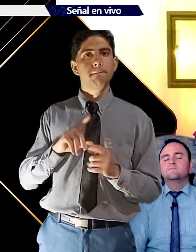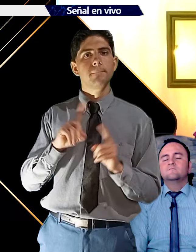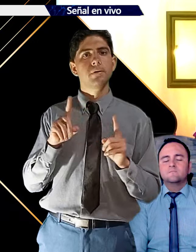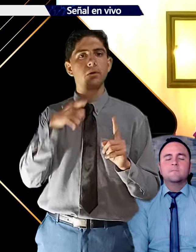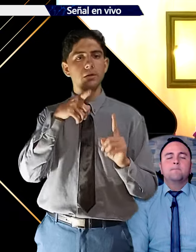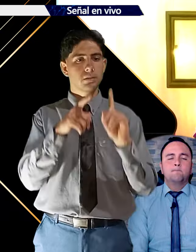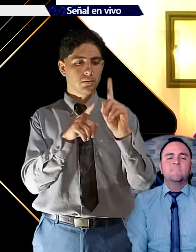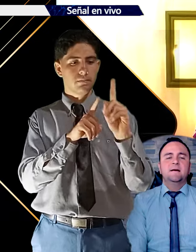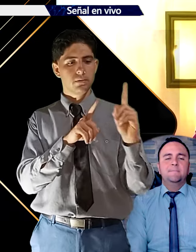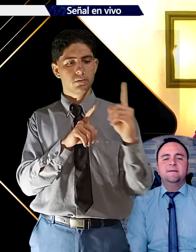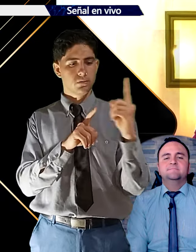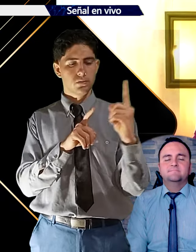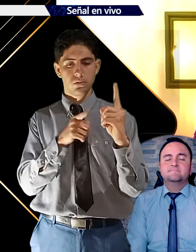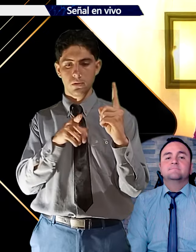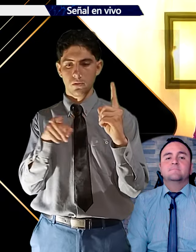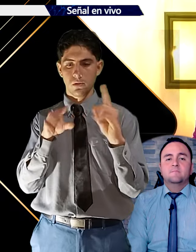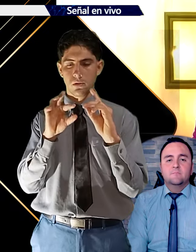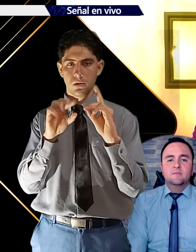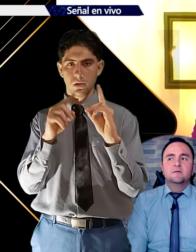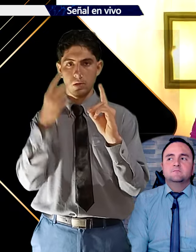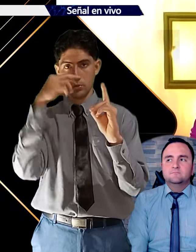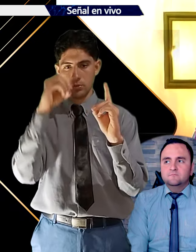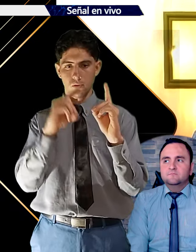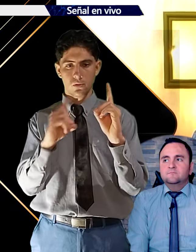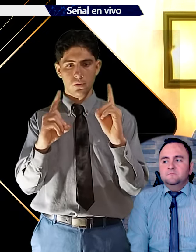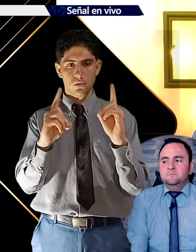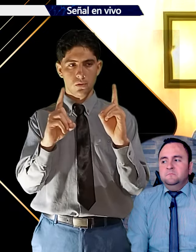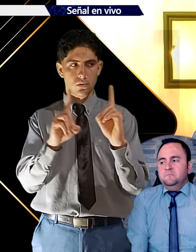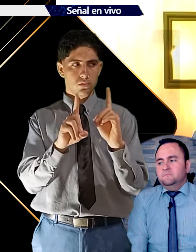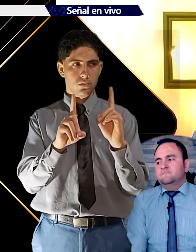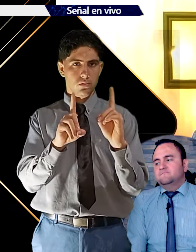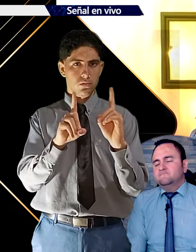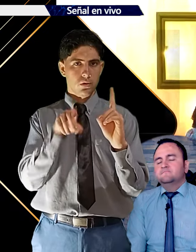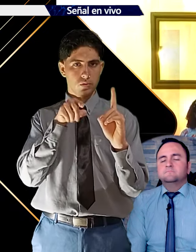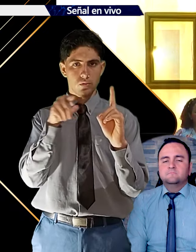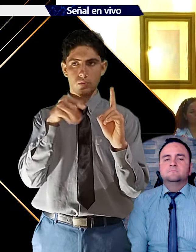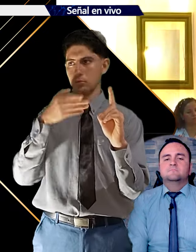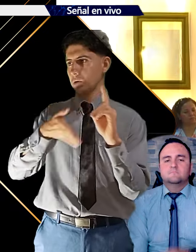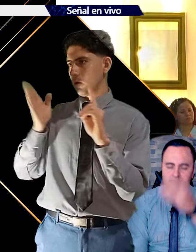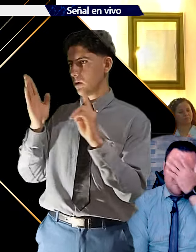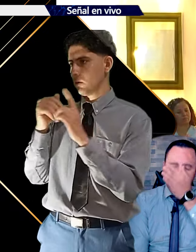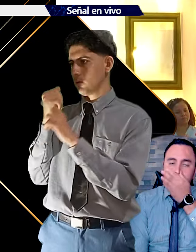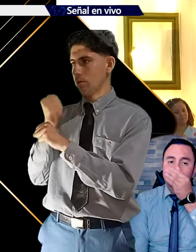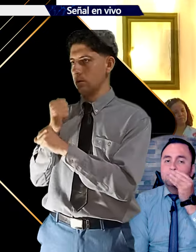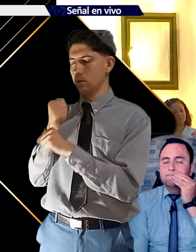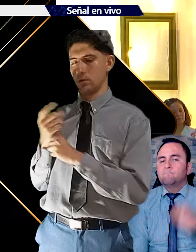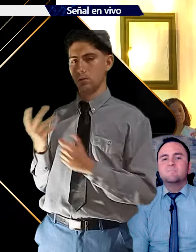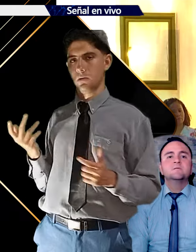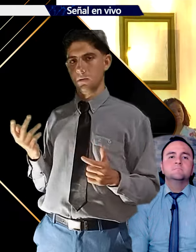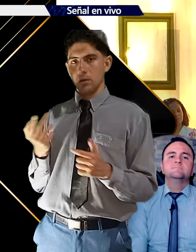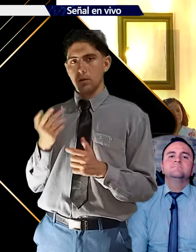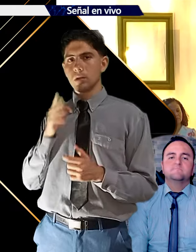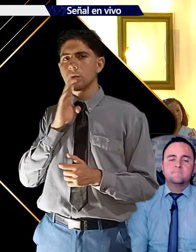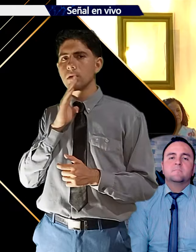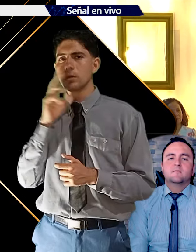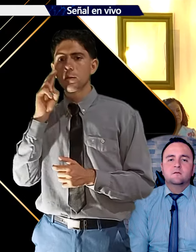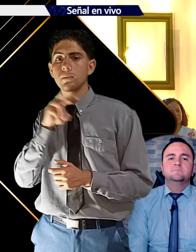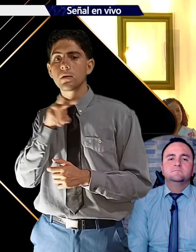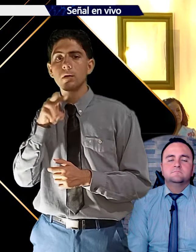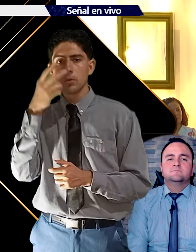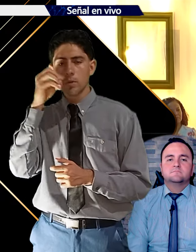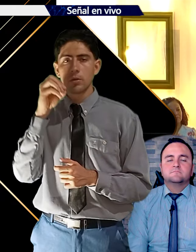Estaba comenzando a servir a Dios en la iglesia y el muchacho entró en un estado de depresión. No, ya estaba saliendo de la adolescencia, 18